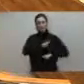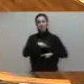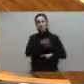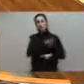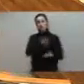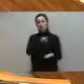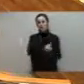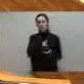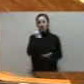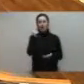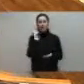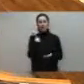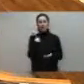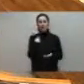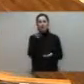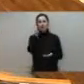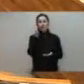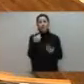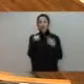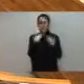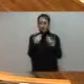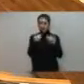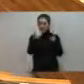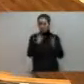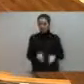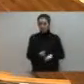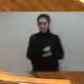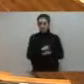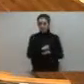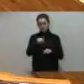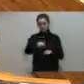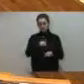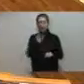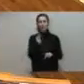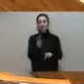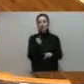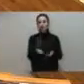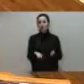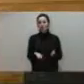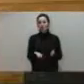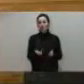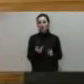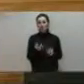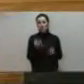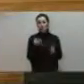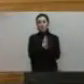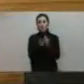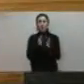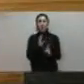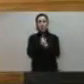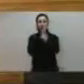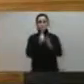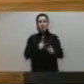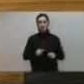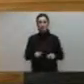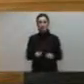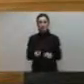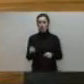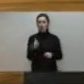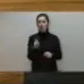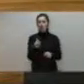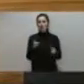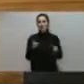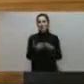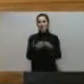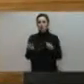tiene la palabra. Muchas gracias, señor consejero. Aquí quien hace las preguntas es la oposición, no es el grupo que se